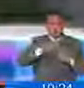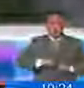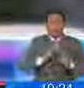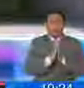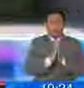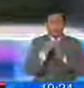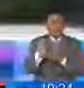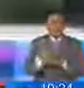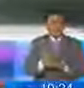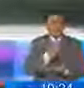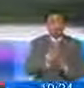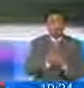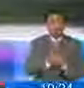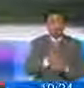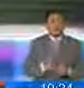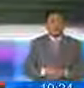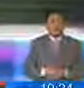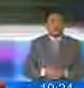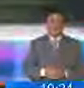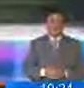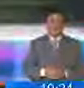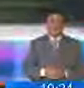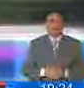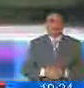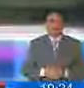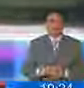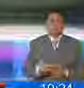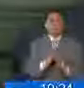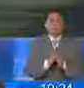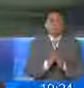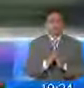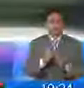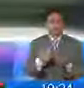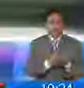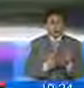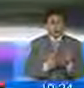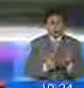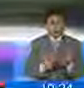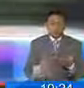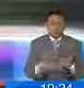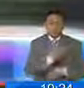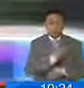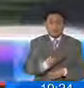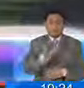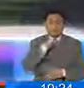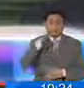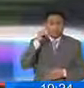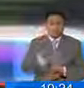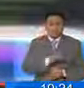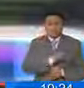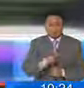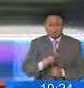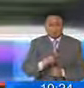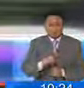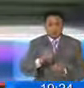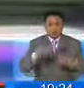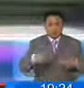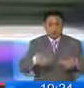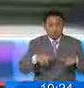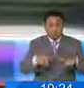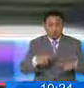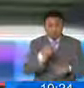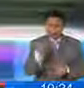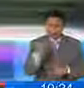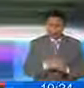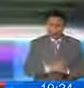ayuda económica. Vamos a pedir reunión con el presidente Rafael Correa, con el presidente electo Lenín Moreno,